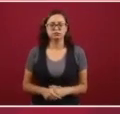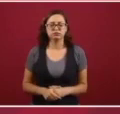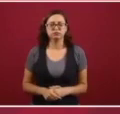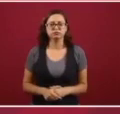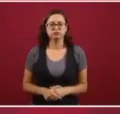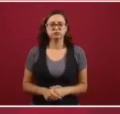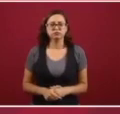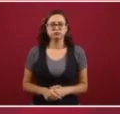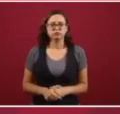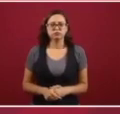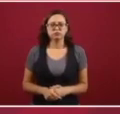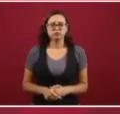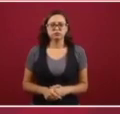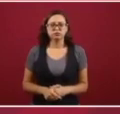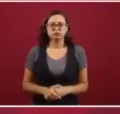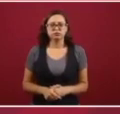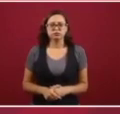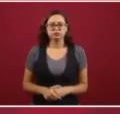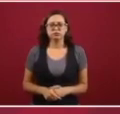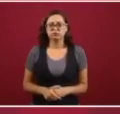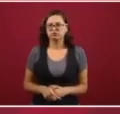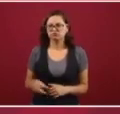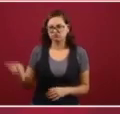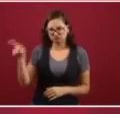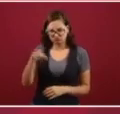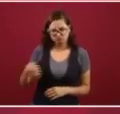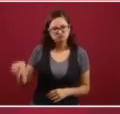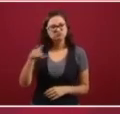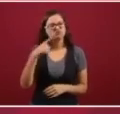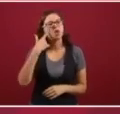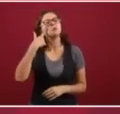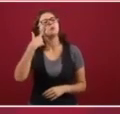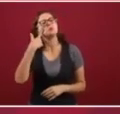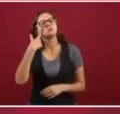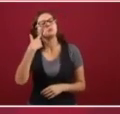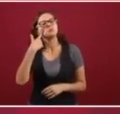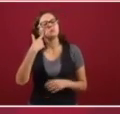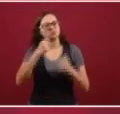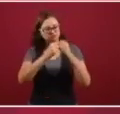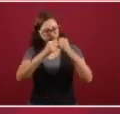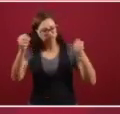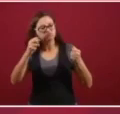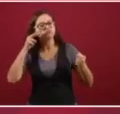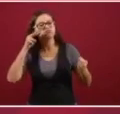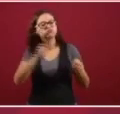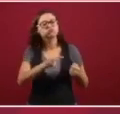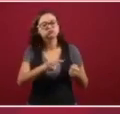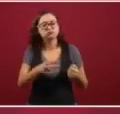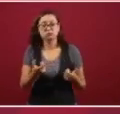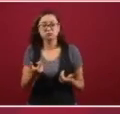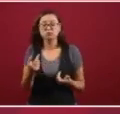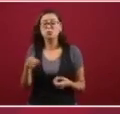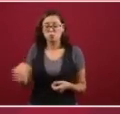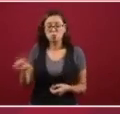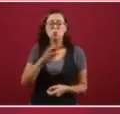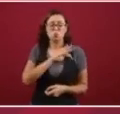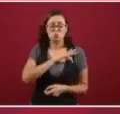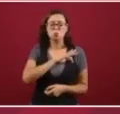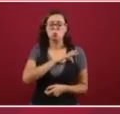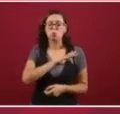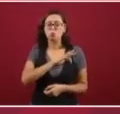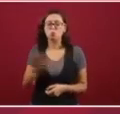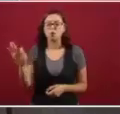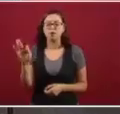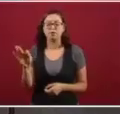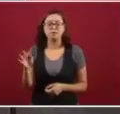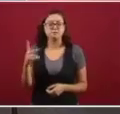Que haya escrutinio público de la actuación de todos